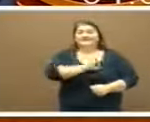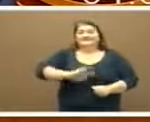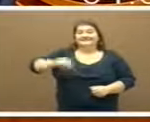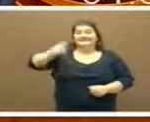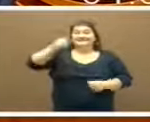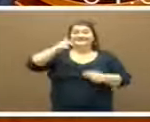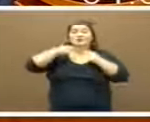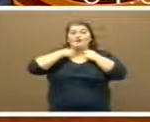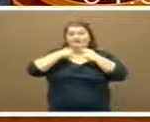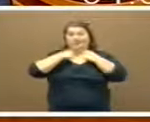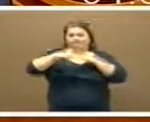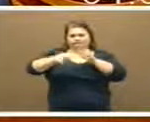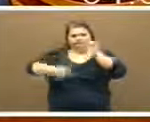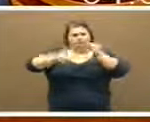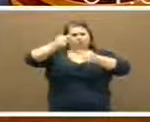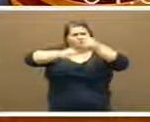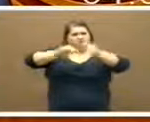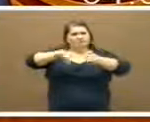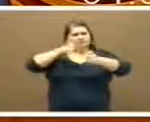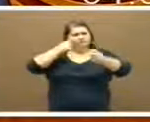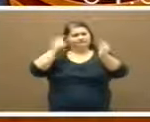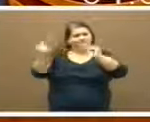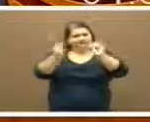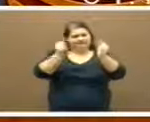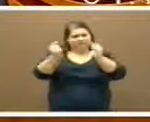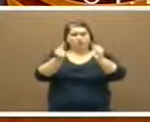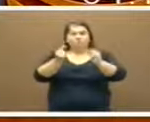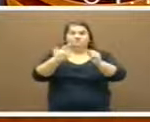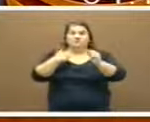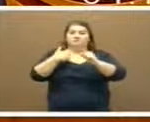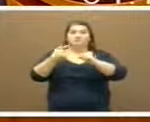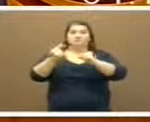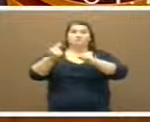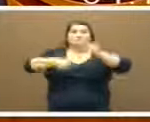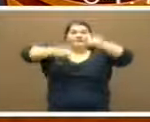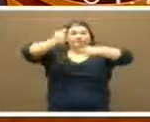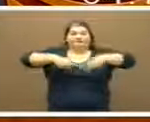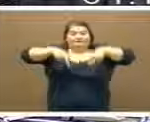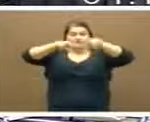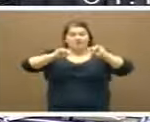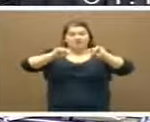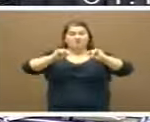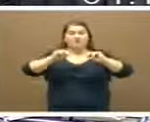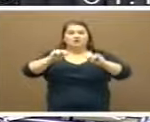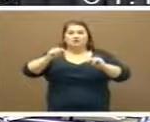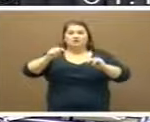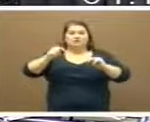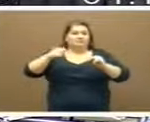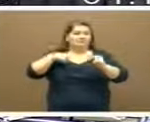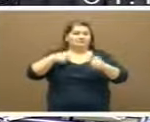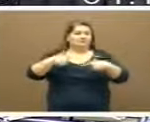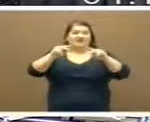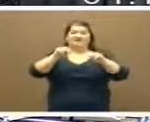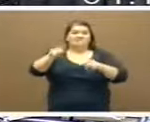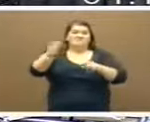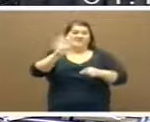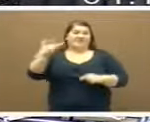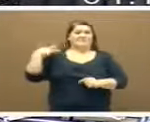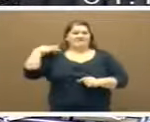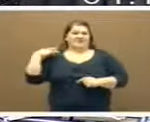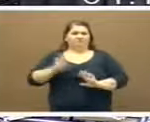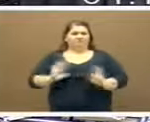estos presupuestos que estamos aquí hoy debatiendo, cuando concluyan no tendrán que ver nada con lo que hoy estamos haciendo aquí. Esto es un paripé, como decía